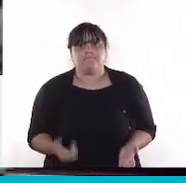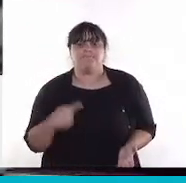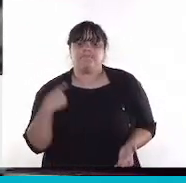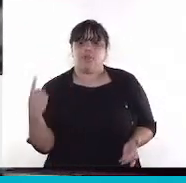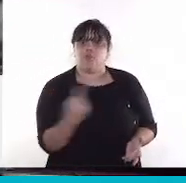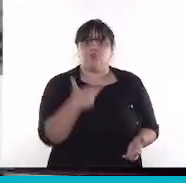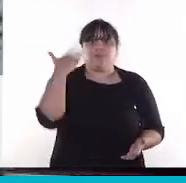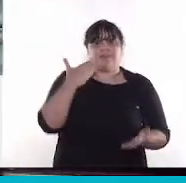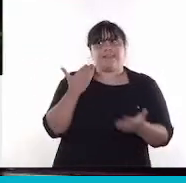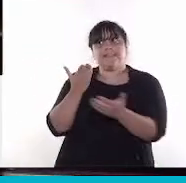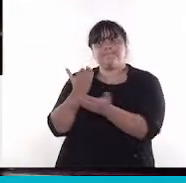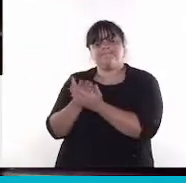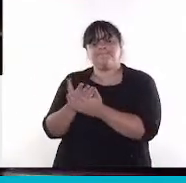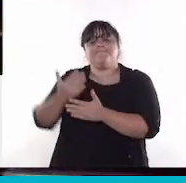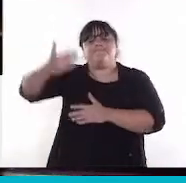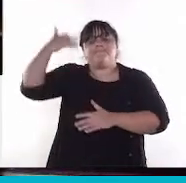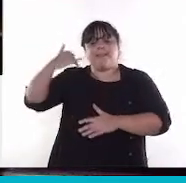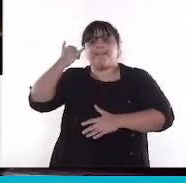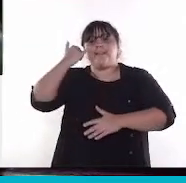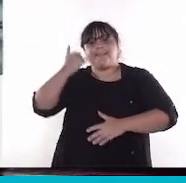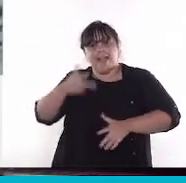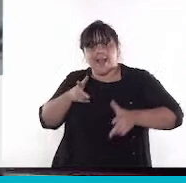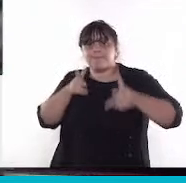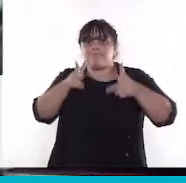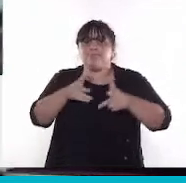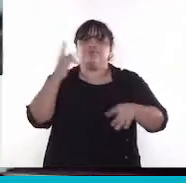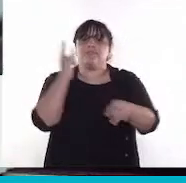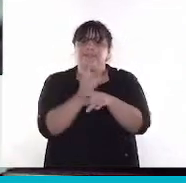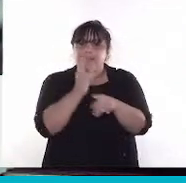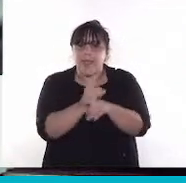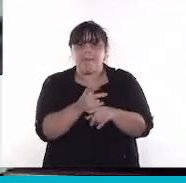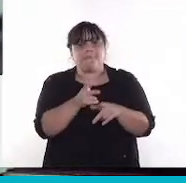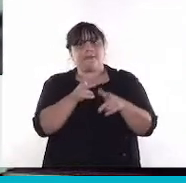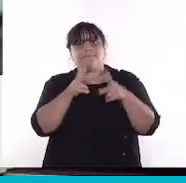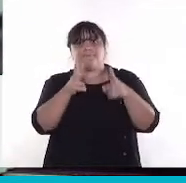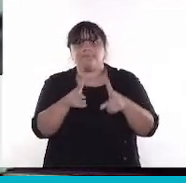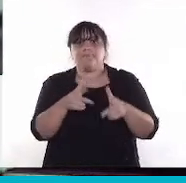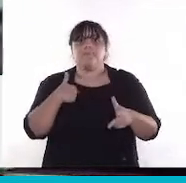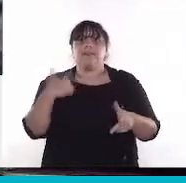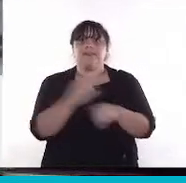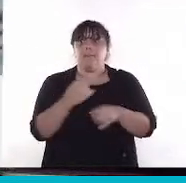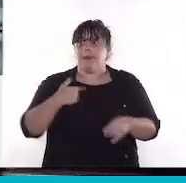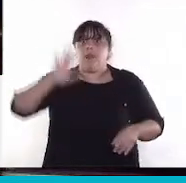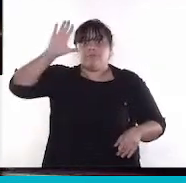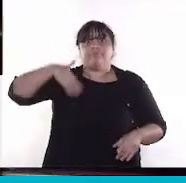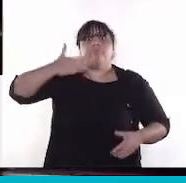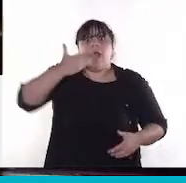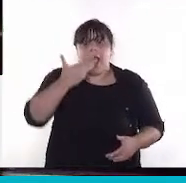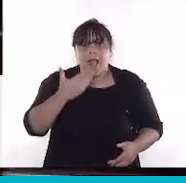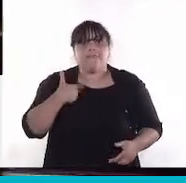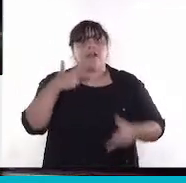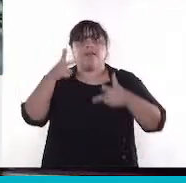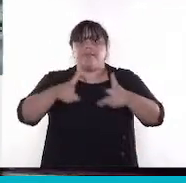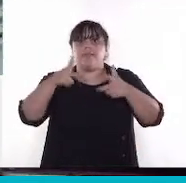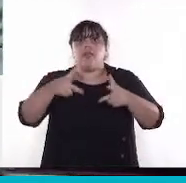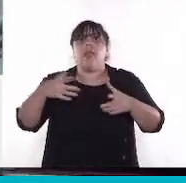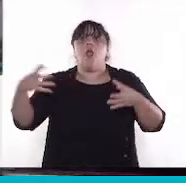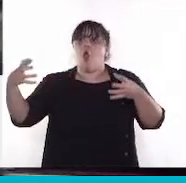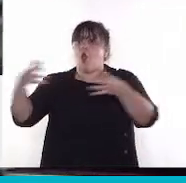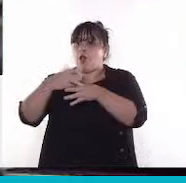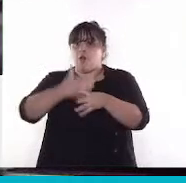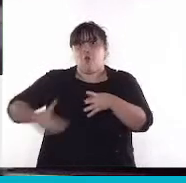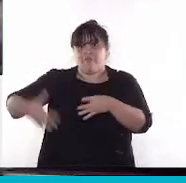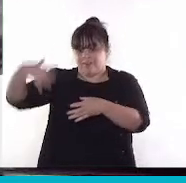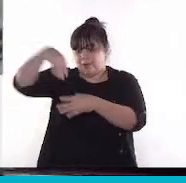y advirtiendo en cada oportunidad que tuvimos la posibilidad de hacer uso de la palabra. Las internas del gobierno nos están